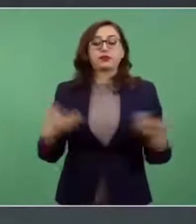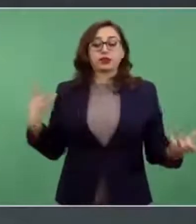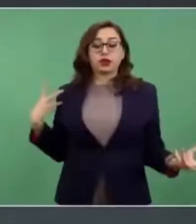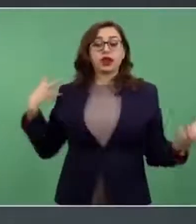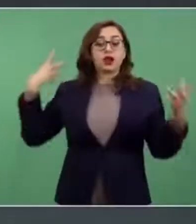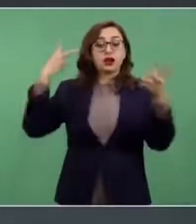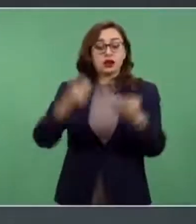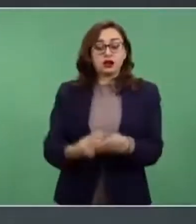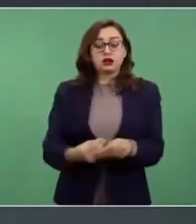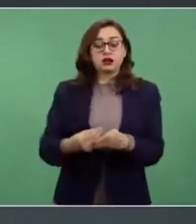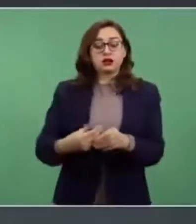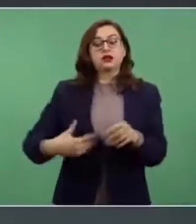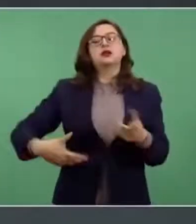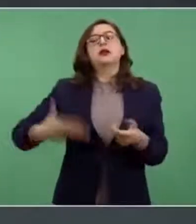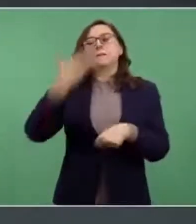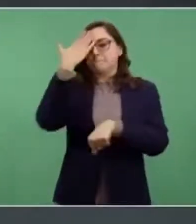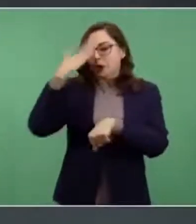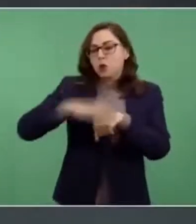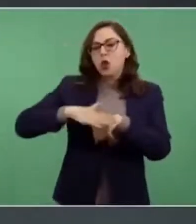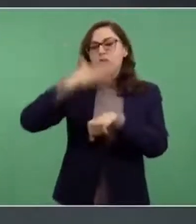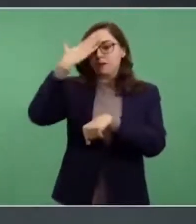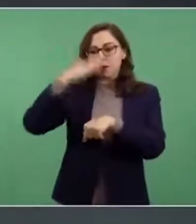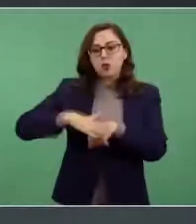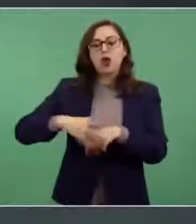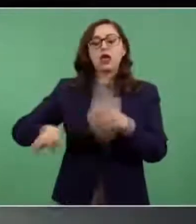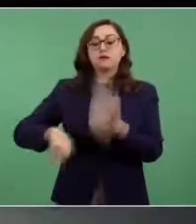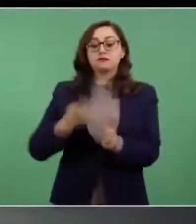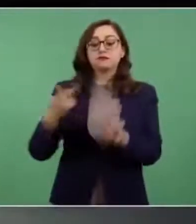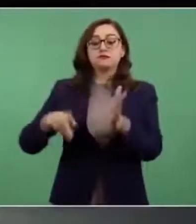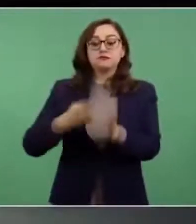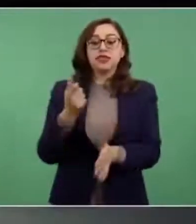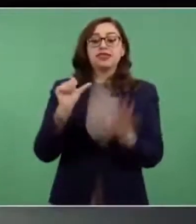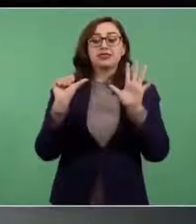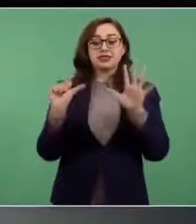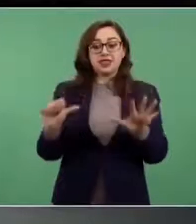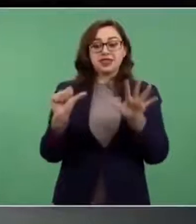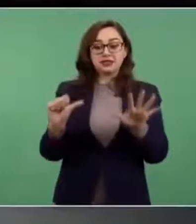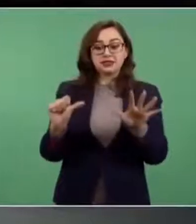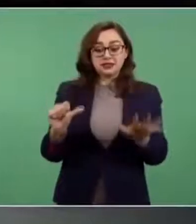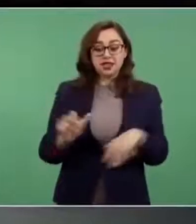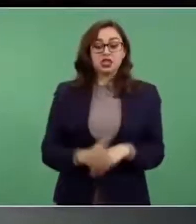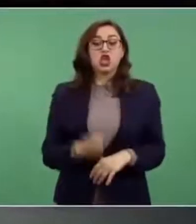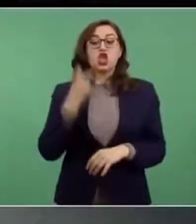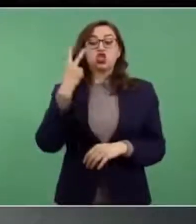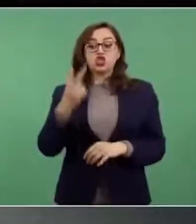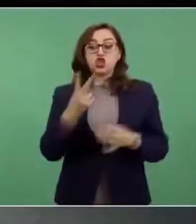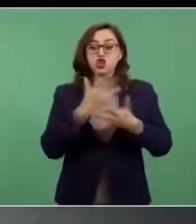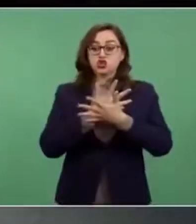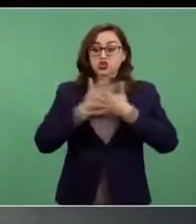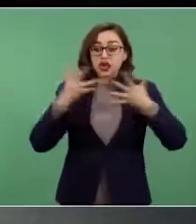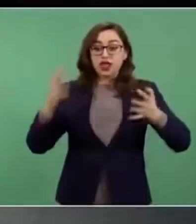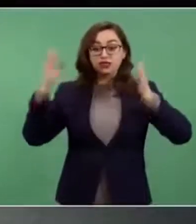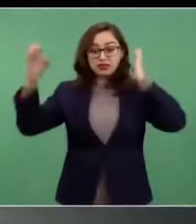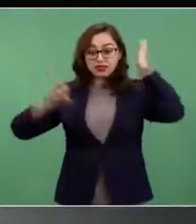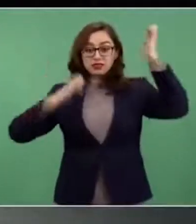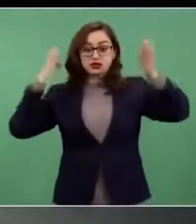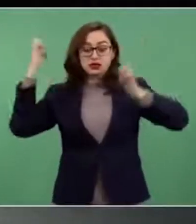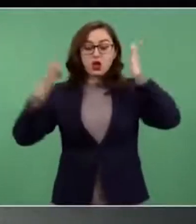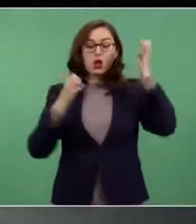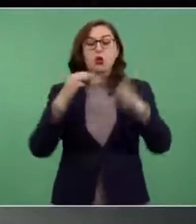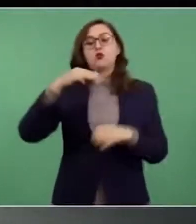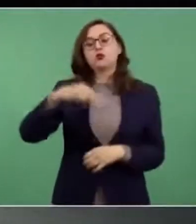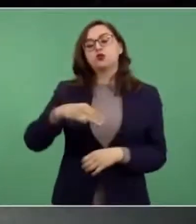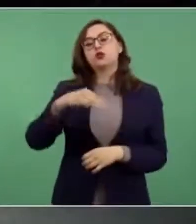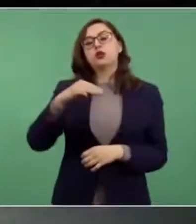16 actos conmemorativos, se montaron 2 grandes exposiciones en el Museo de